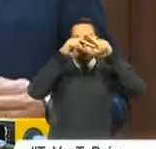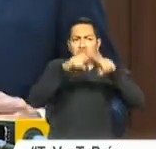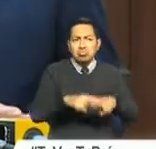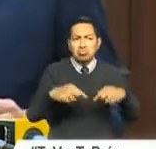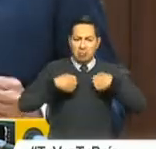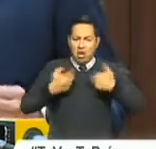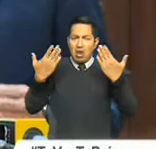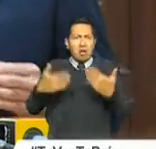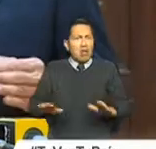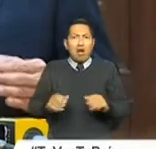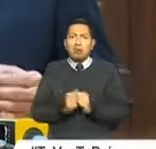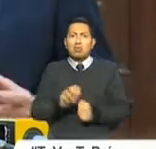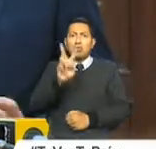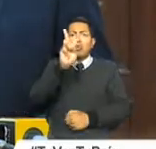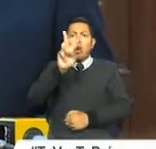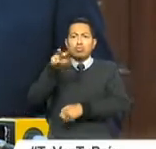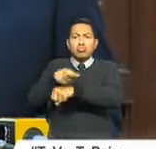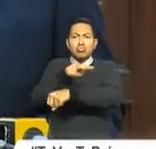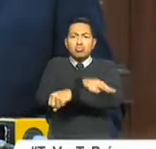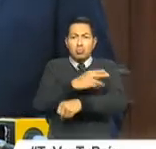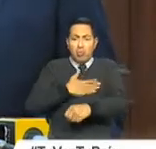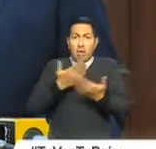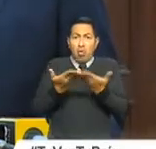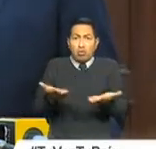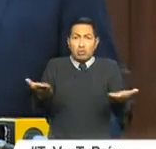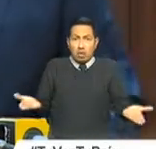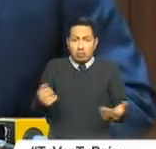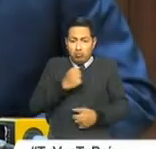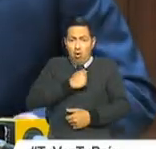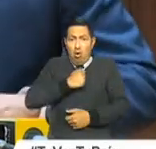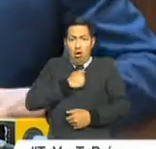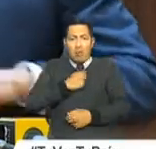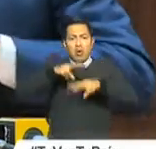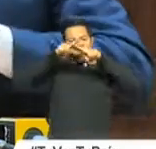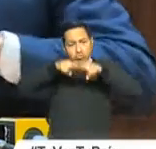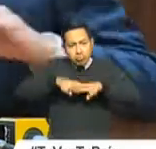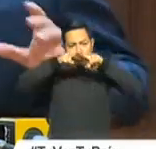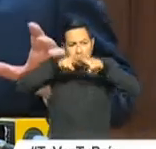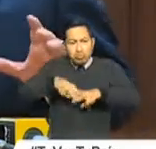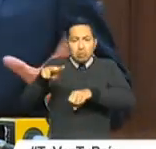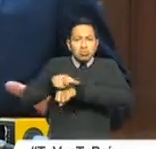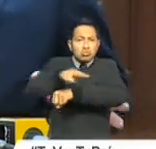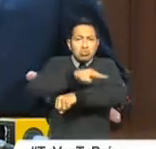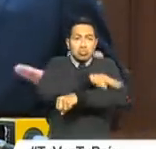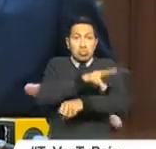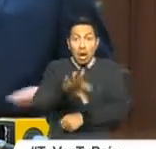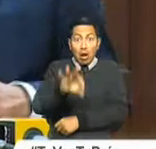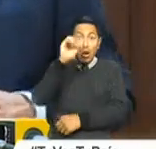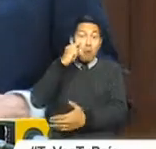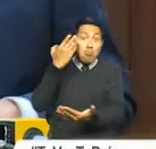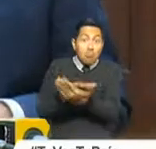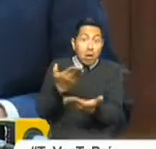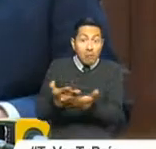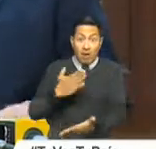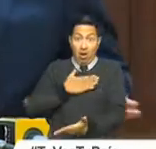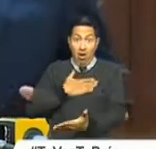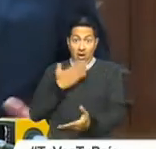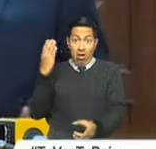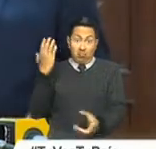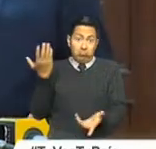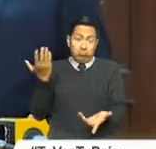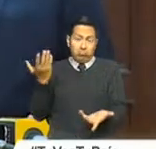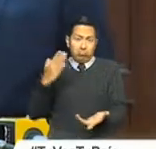caso con dos auditorías patrimoniales. No han podido encontrar ninguna prueba en contra de Jorge Glass porque sencillamente no